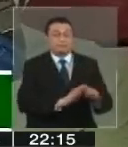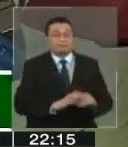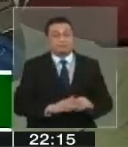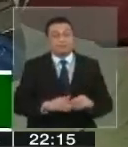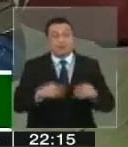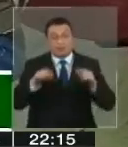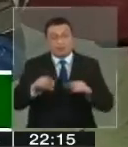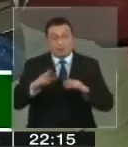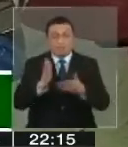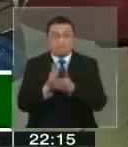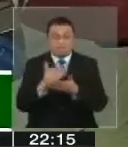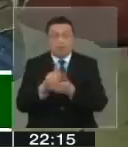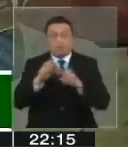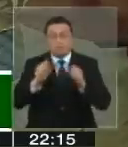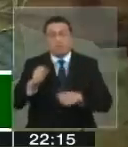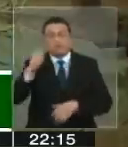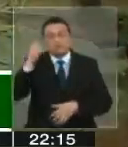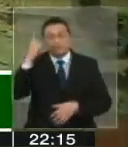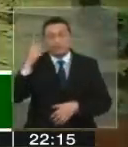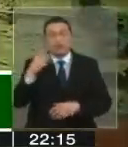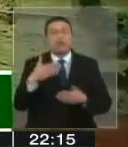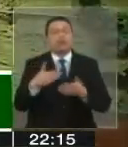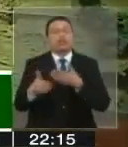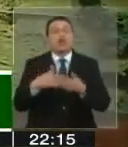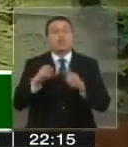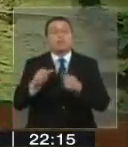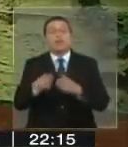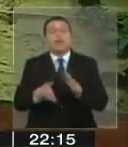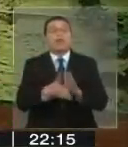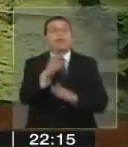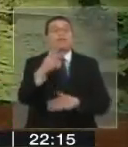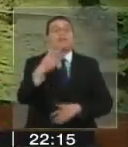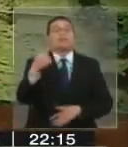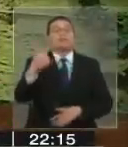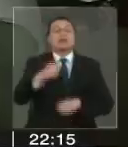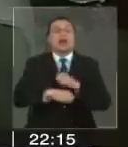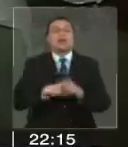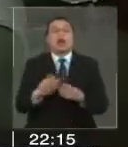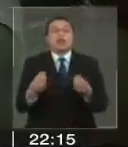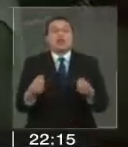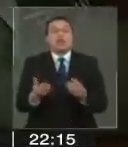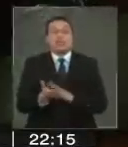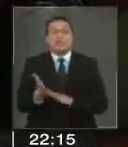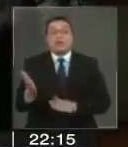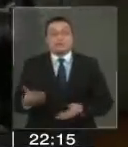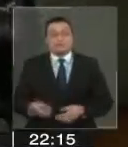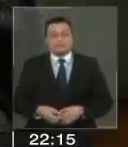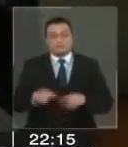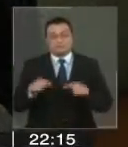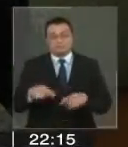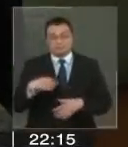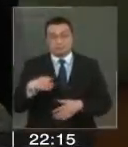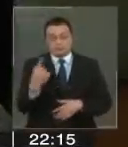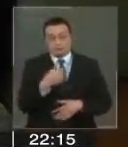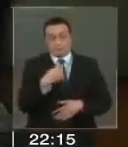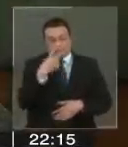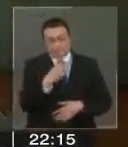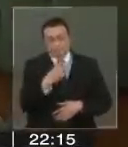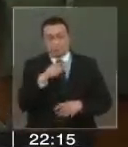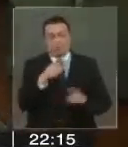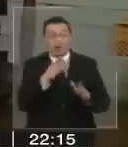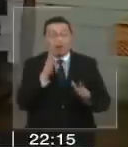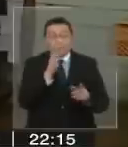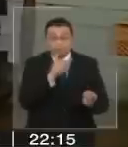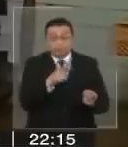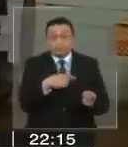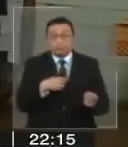en un plan de poder saber dónde puede ir el Pablo después de los 26 años. Nosotras como hermanas tenemos claro que el día que mi mamá no esté,